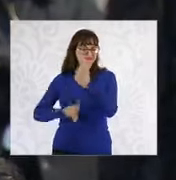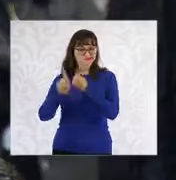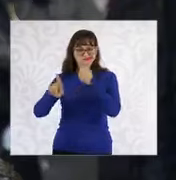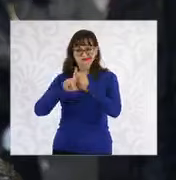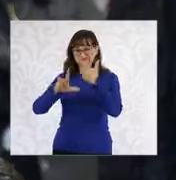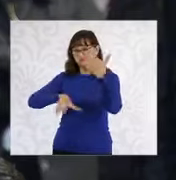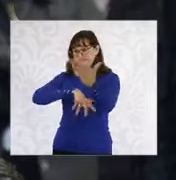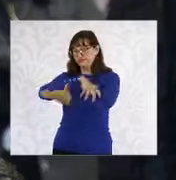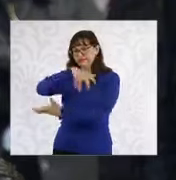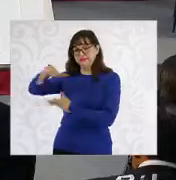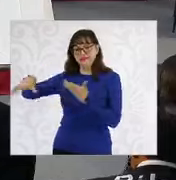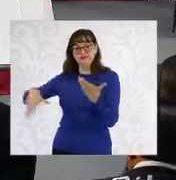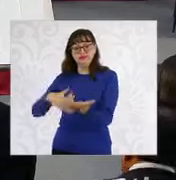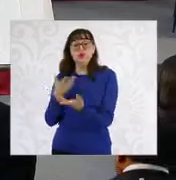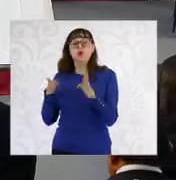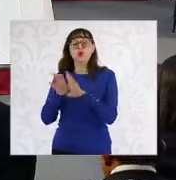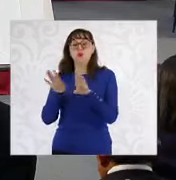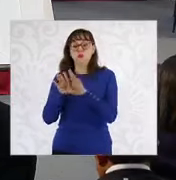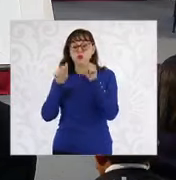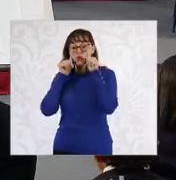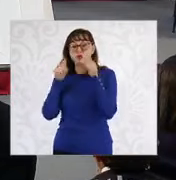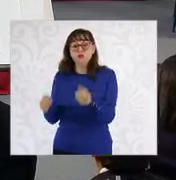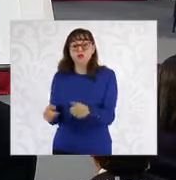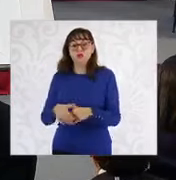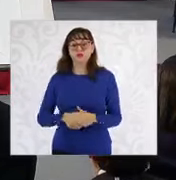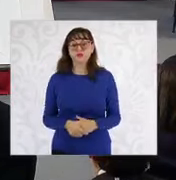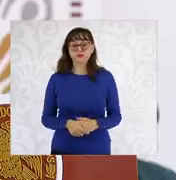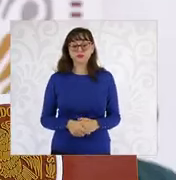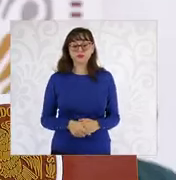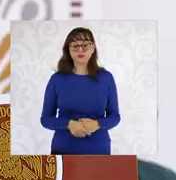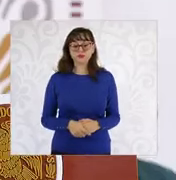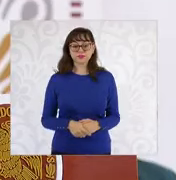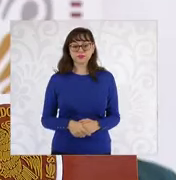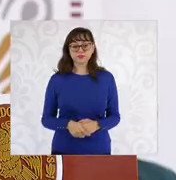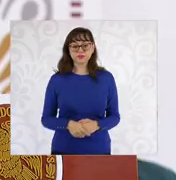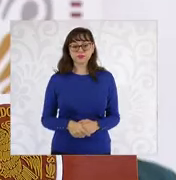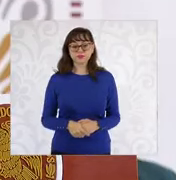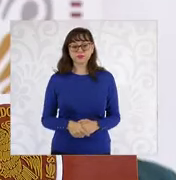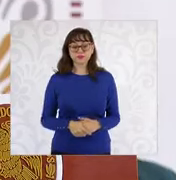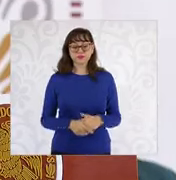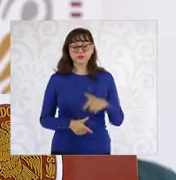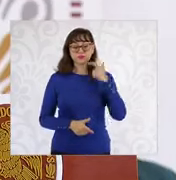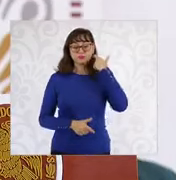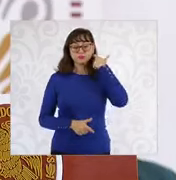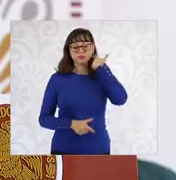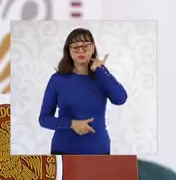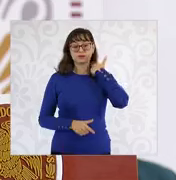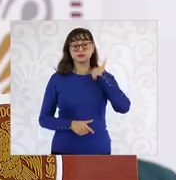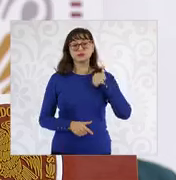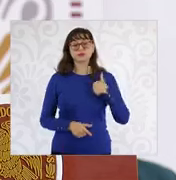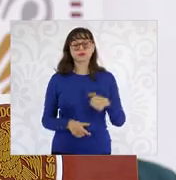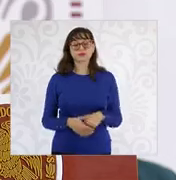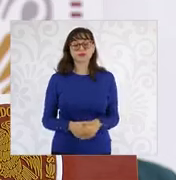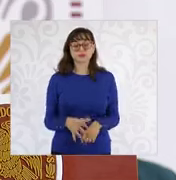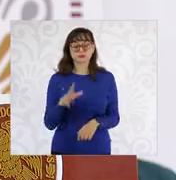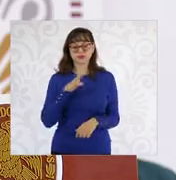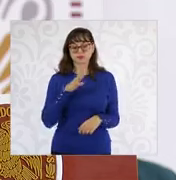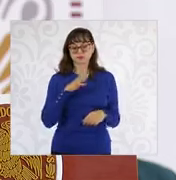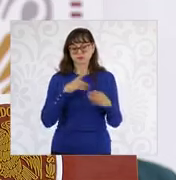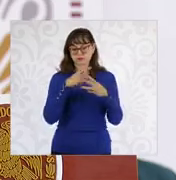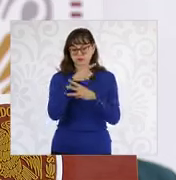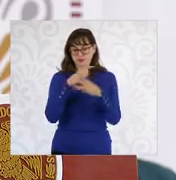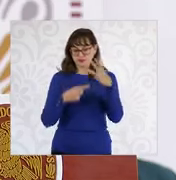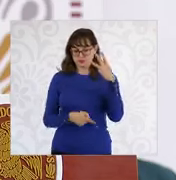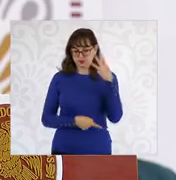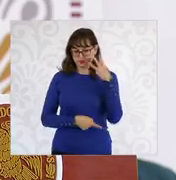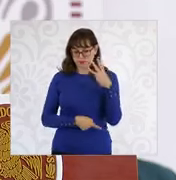en la frontera de Chiapas. Sí, son 3 ejes, diría yo. El primero es